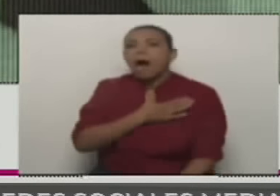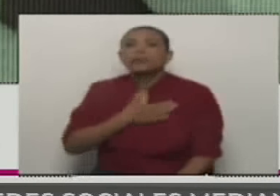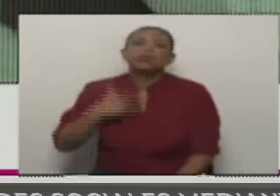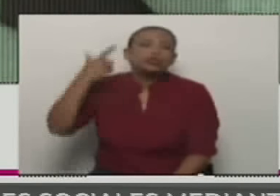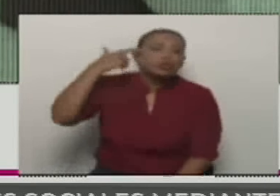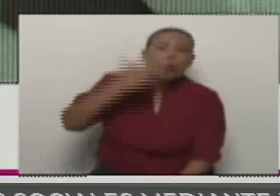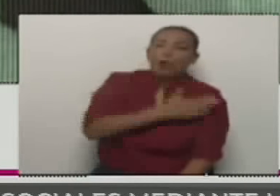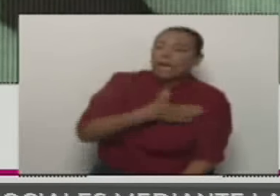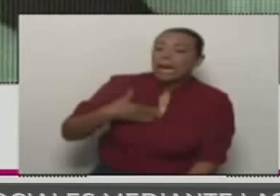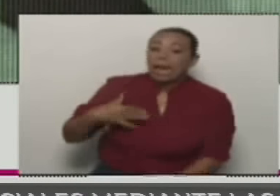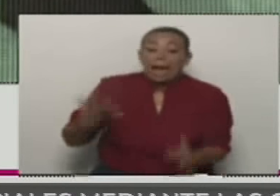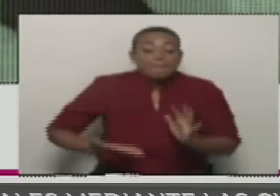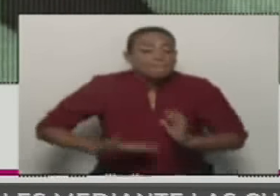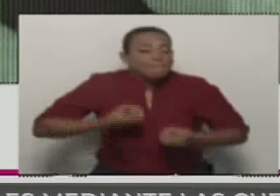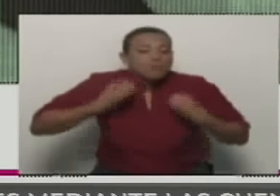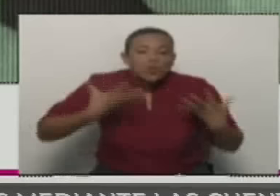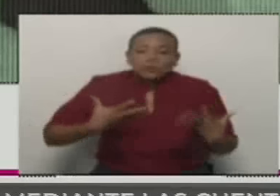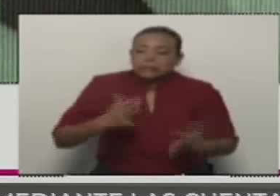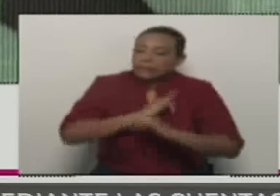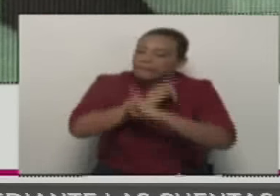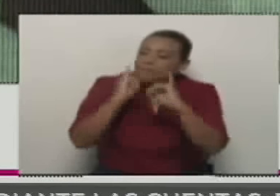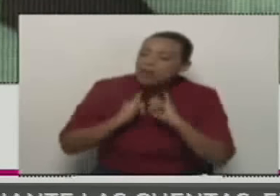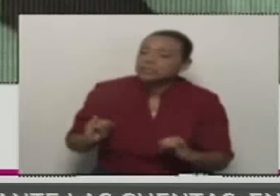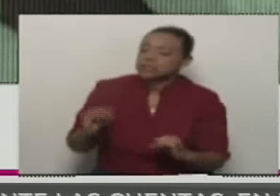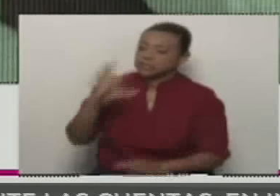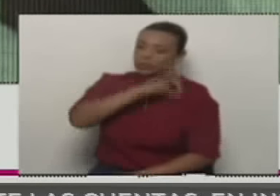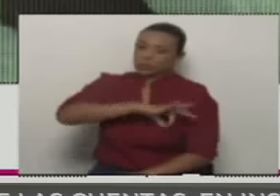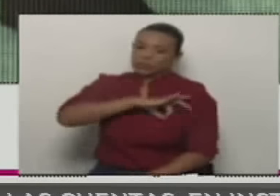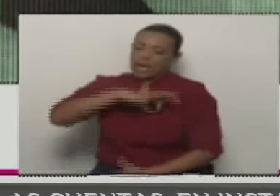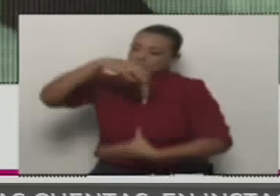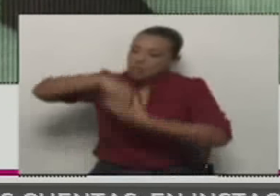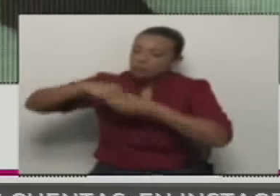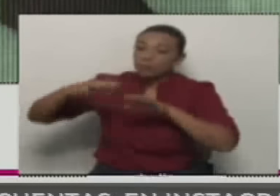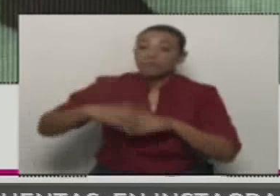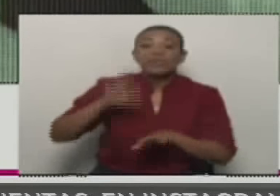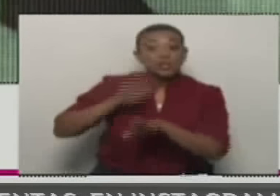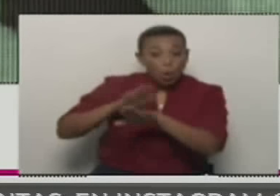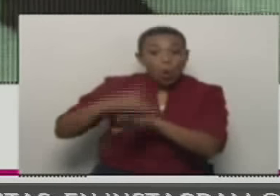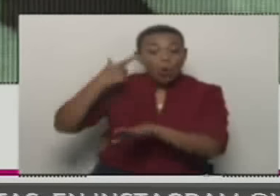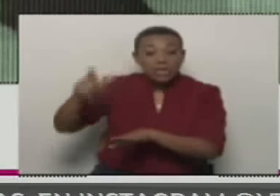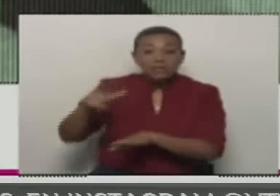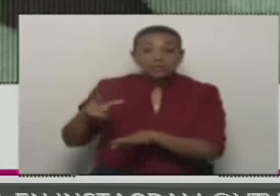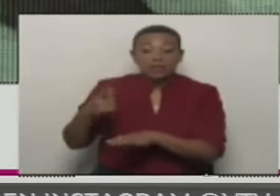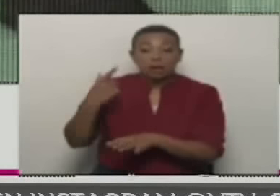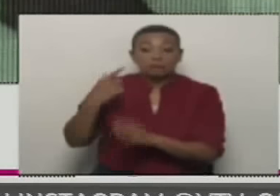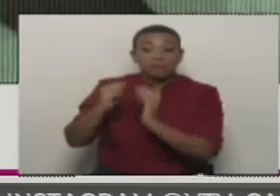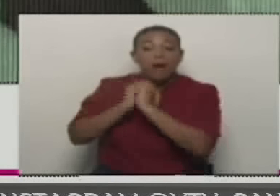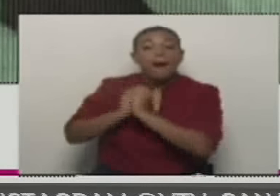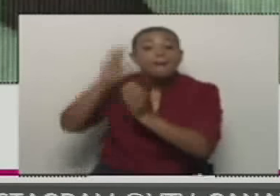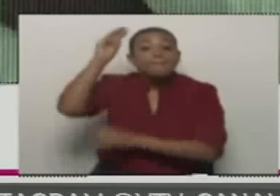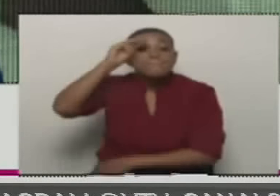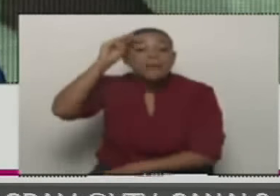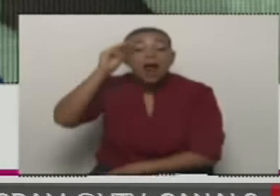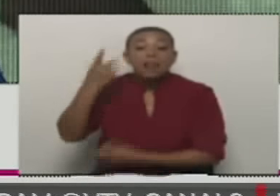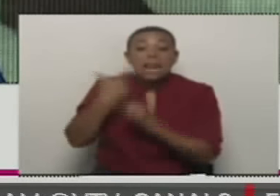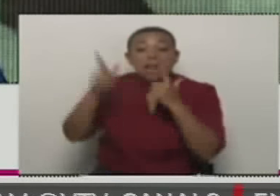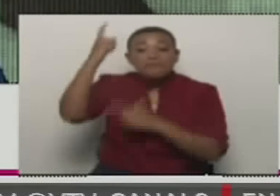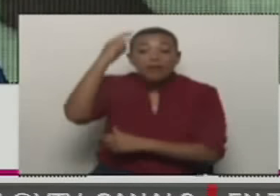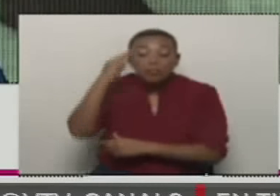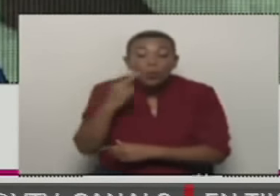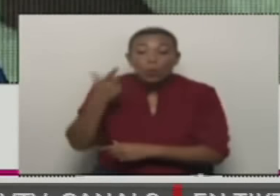La máxima felicidad social. Y lo dijo el profeta nuestro, nuestro libertador Simón